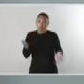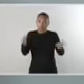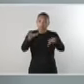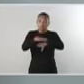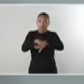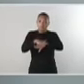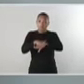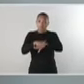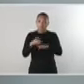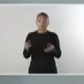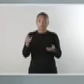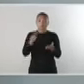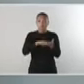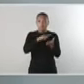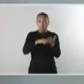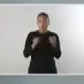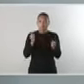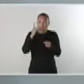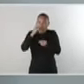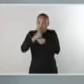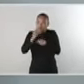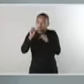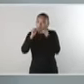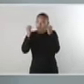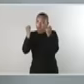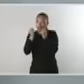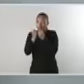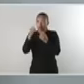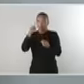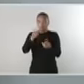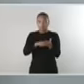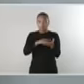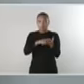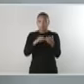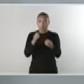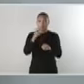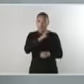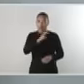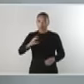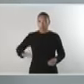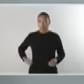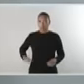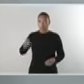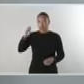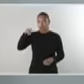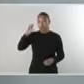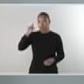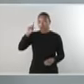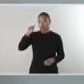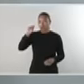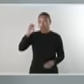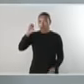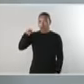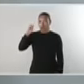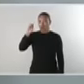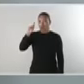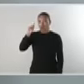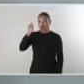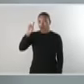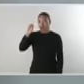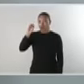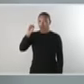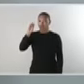vota por Encuentro Social vota por los candidatos de Encuentro Social también te pido